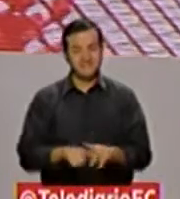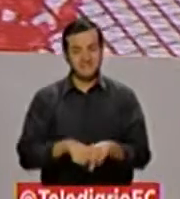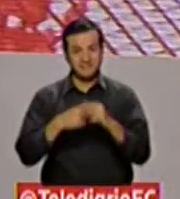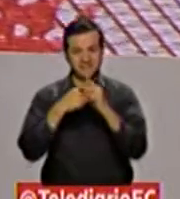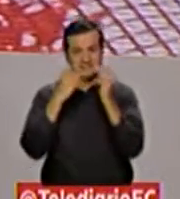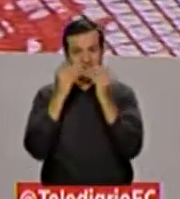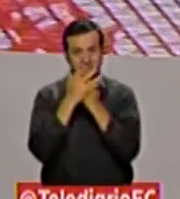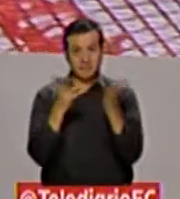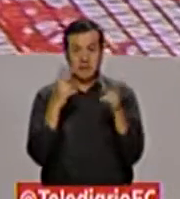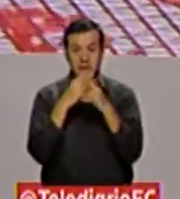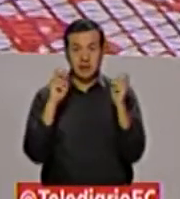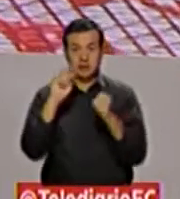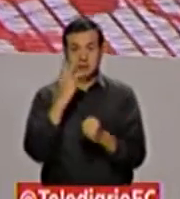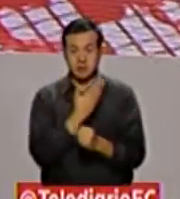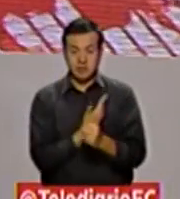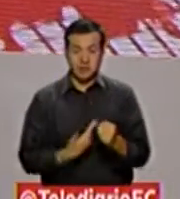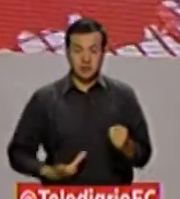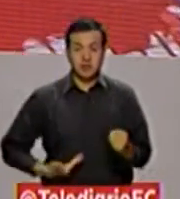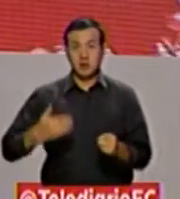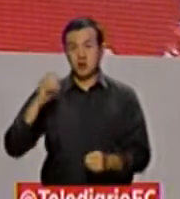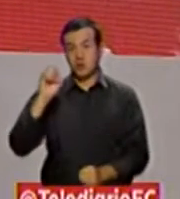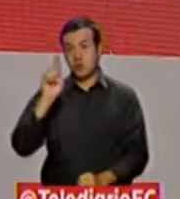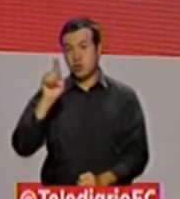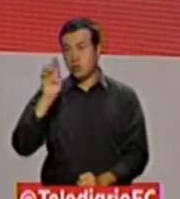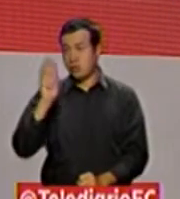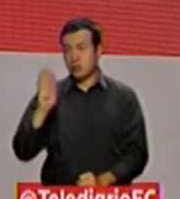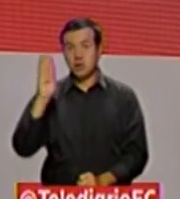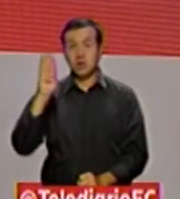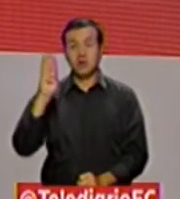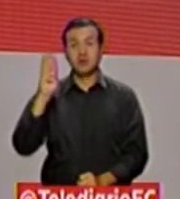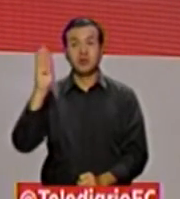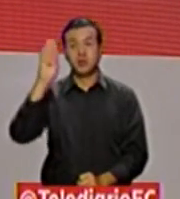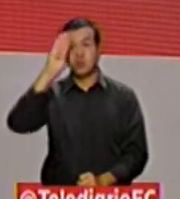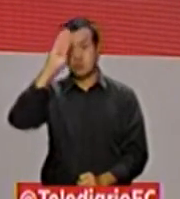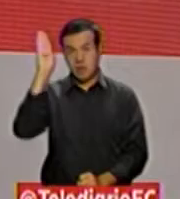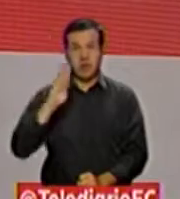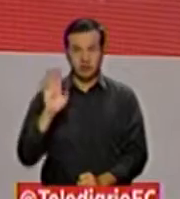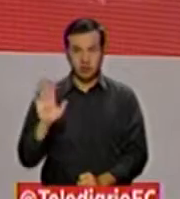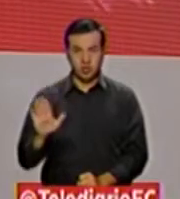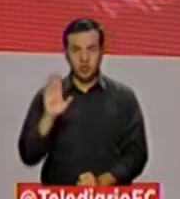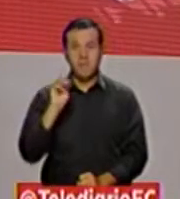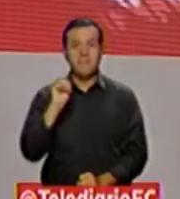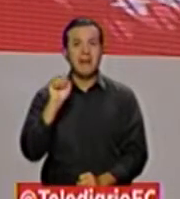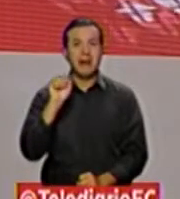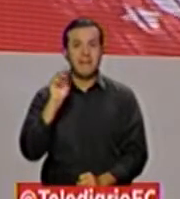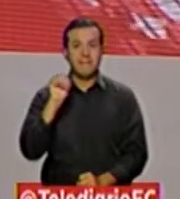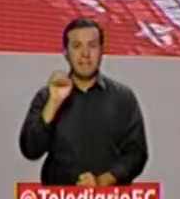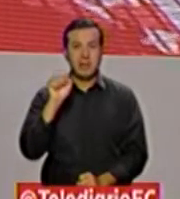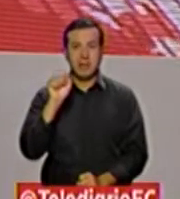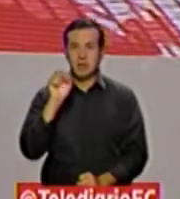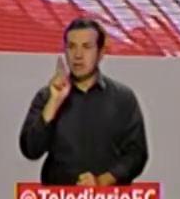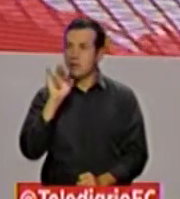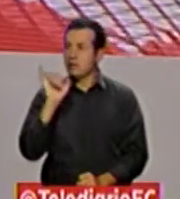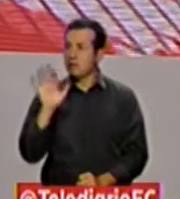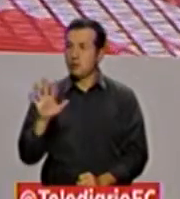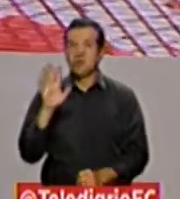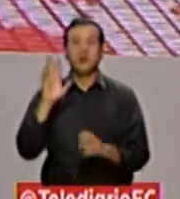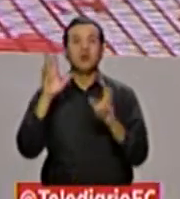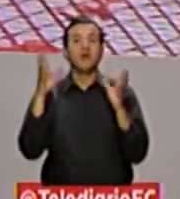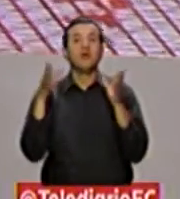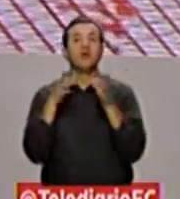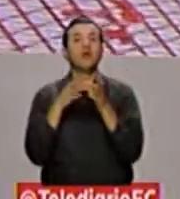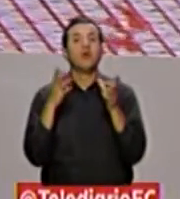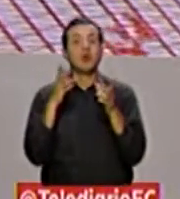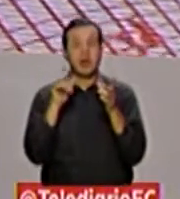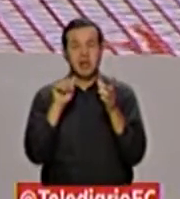con la información, el ex vicepresidente de Odebrecht para América Latina, Luis Mameri, habló sobre pagos que involucran al ex secretario jurídico de la